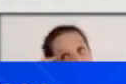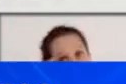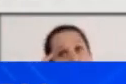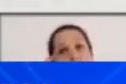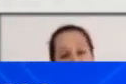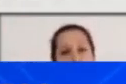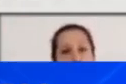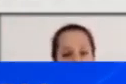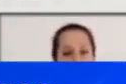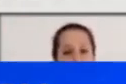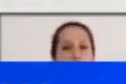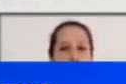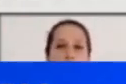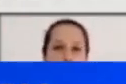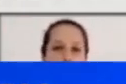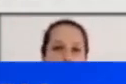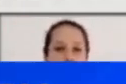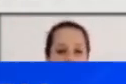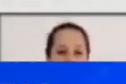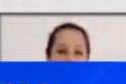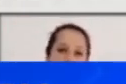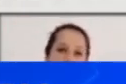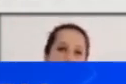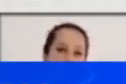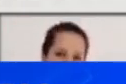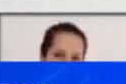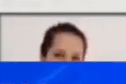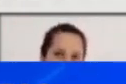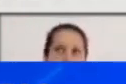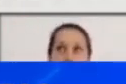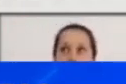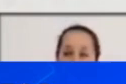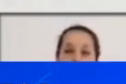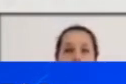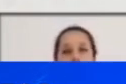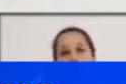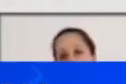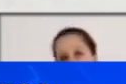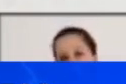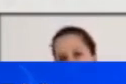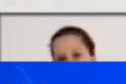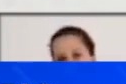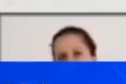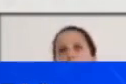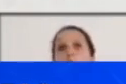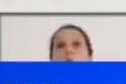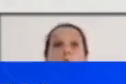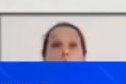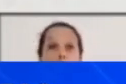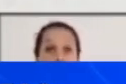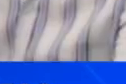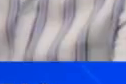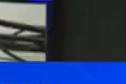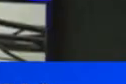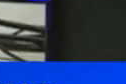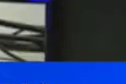y llega a 77.2 años en veinte treinta y a 80.6 años en 2050